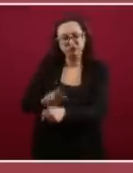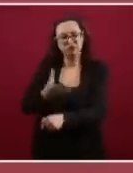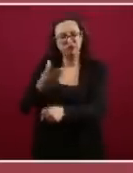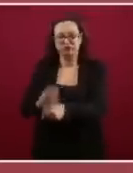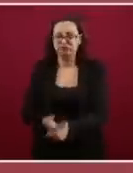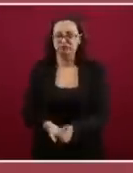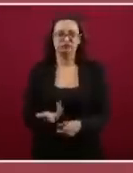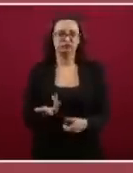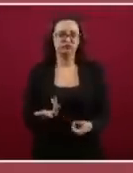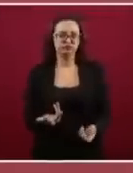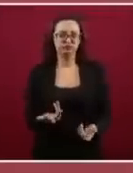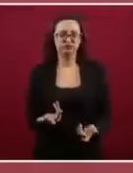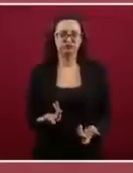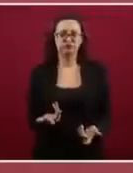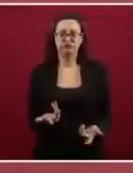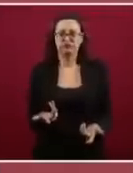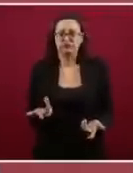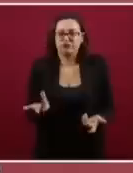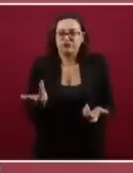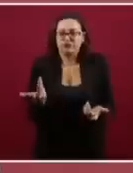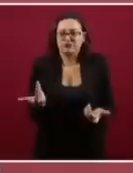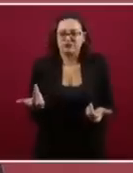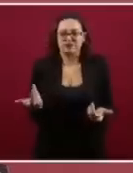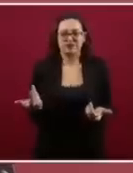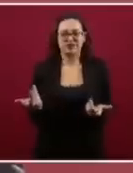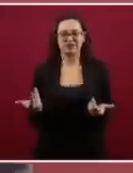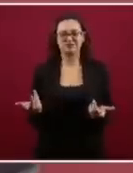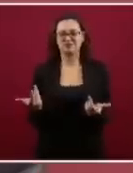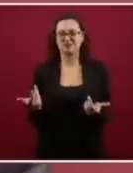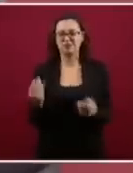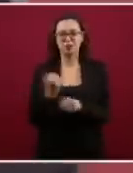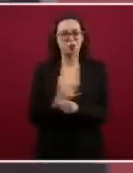que no se tenga que